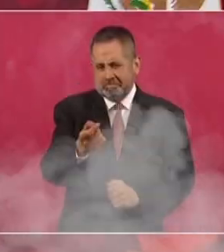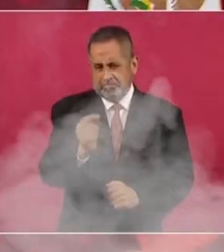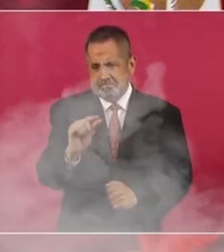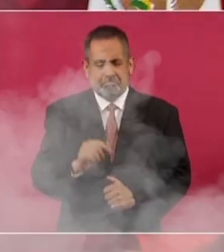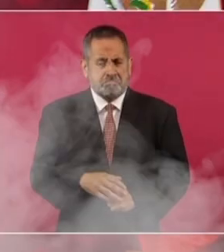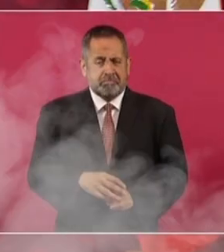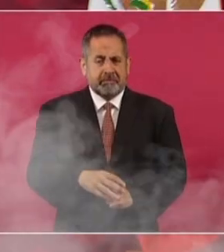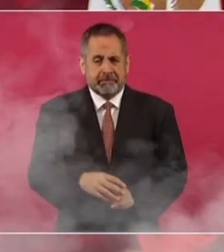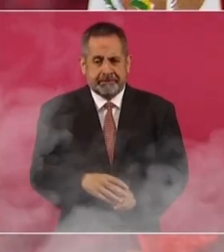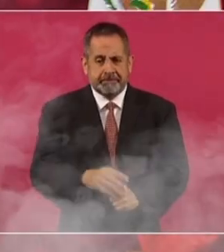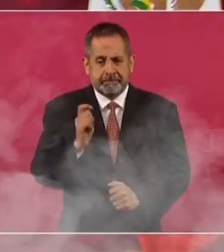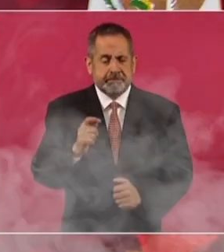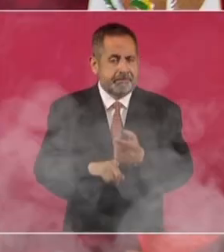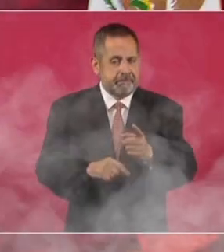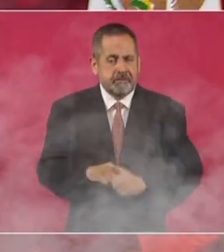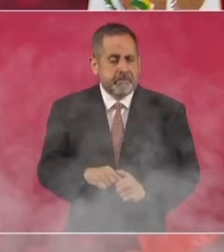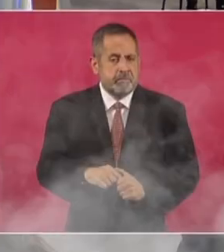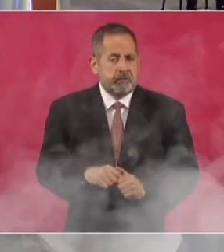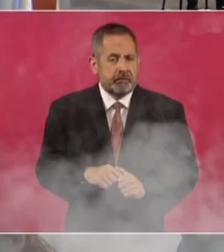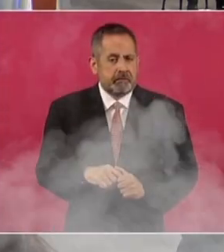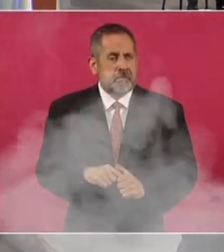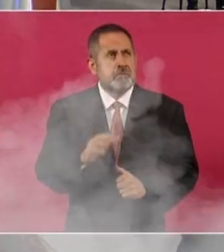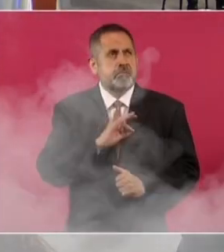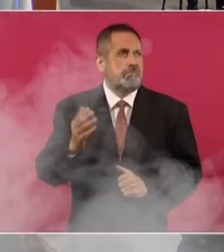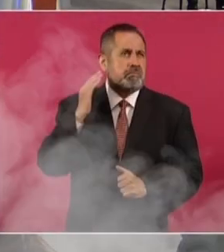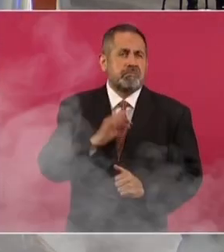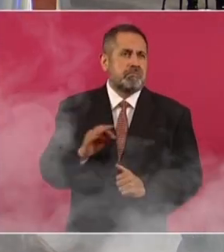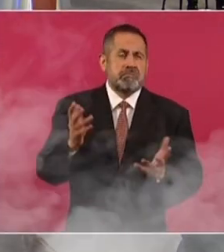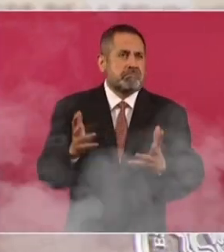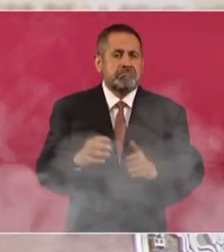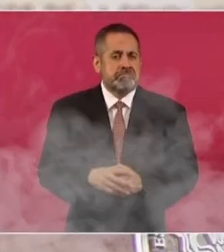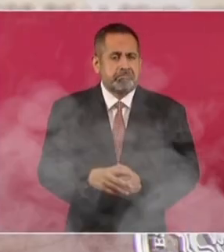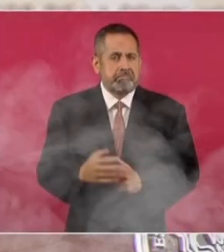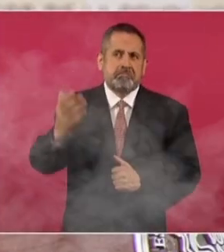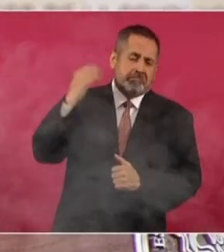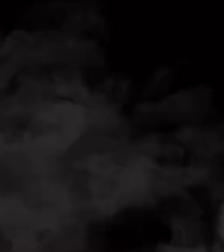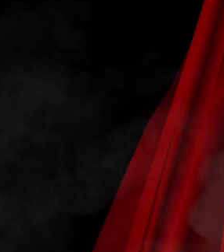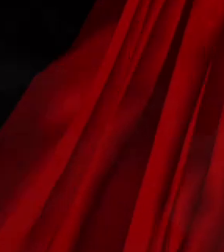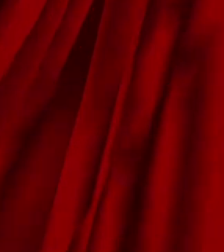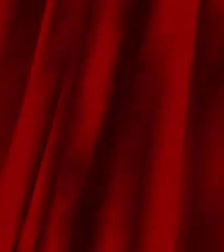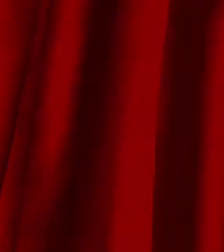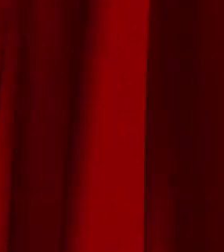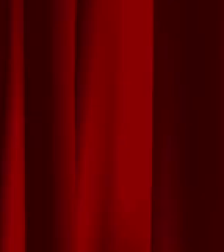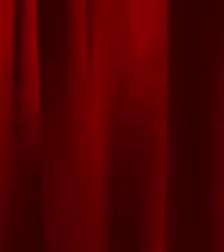ciudad. Son los que se tenían hace 20 años.